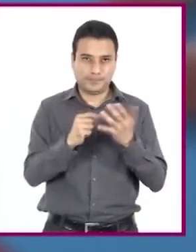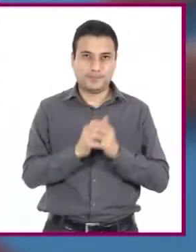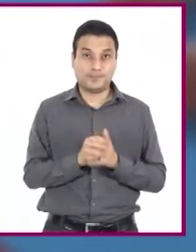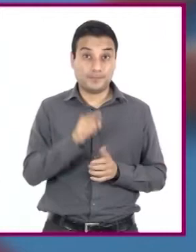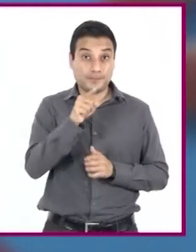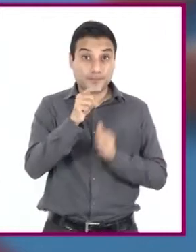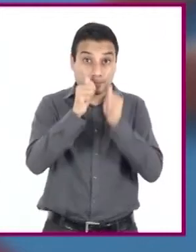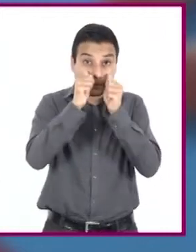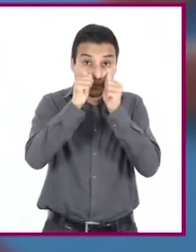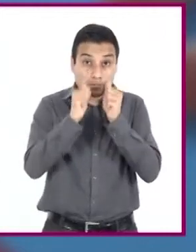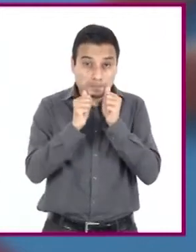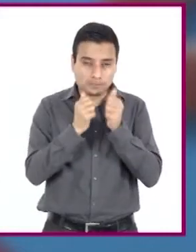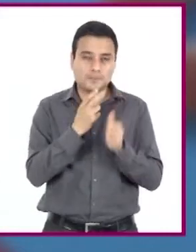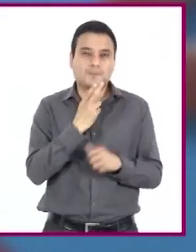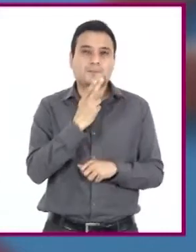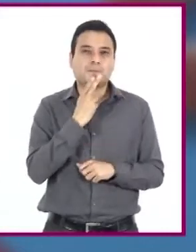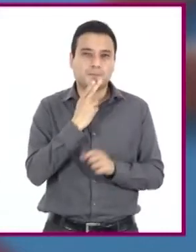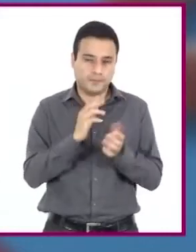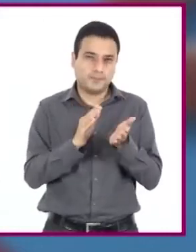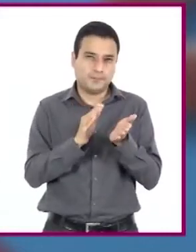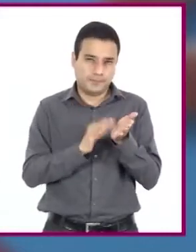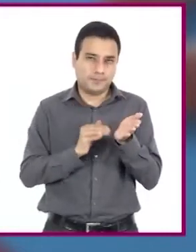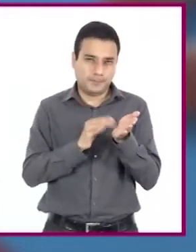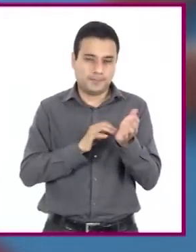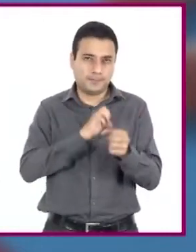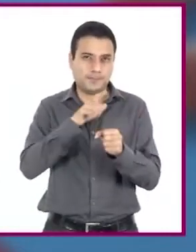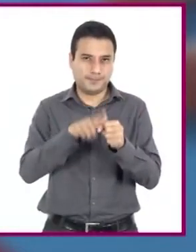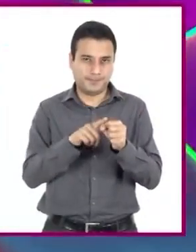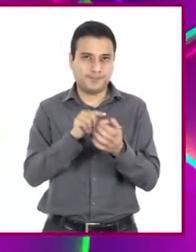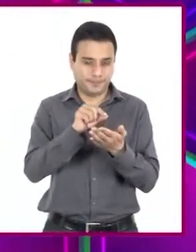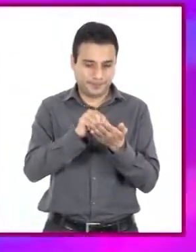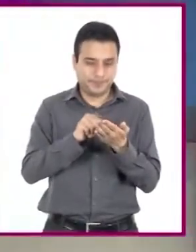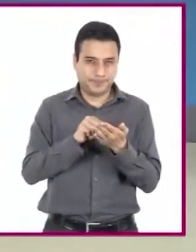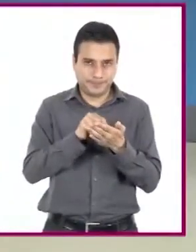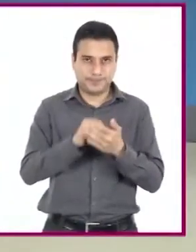preparen sus hojas Ledger, punzón y regleta.